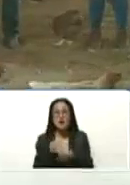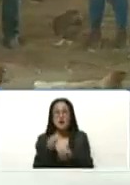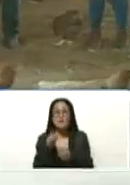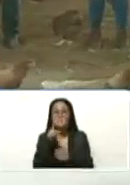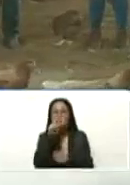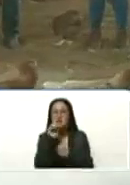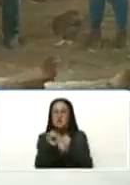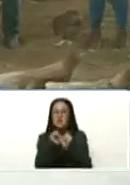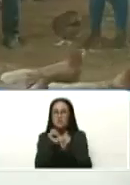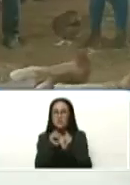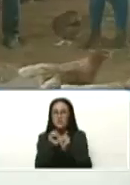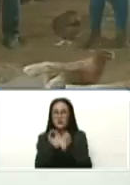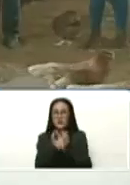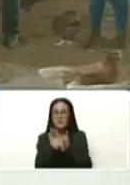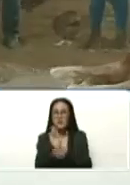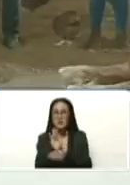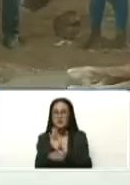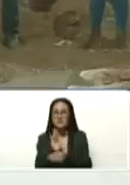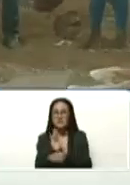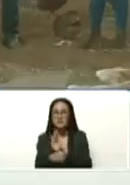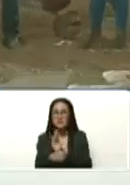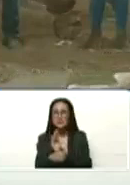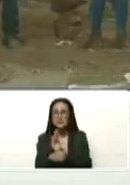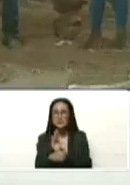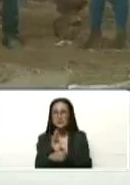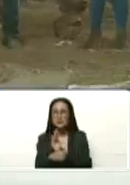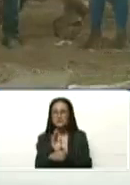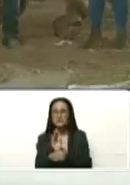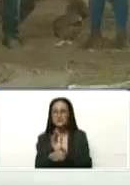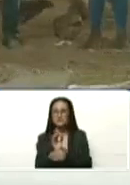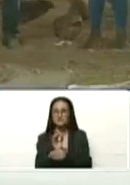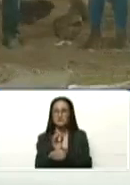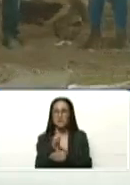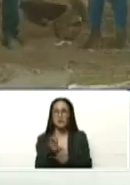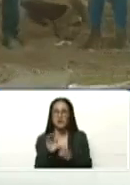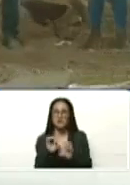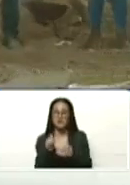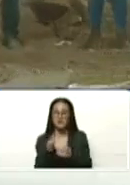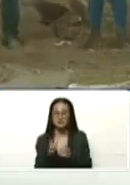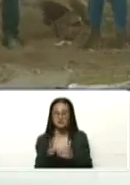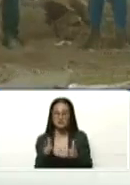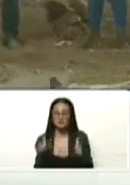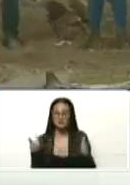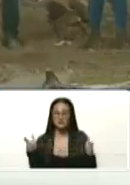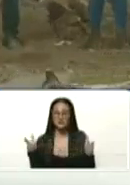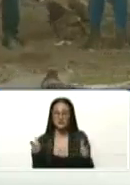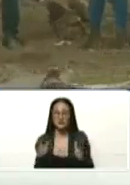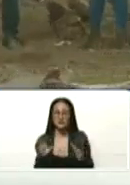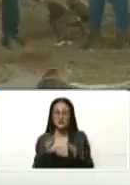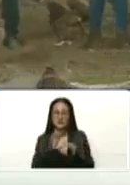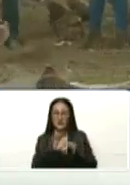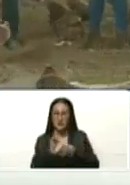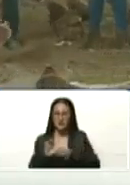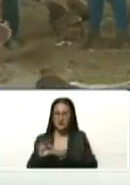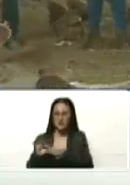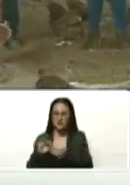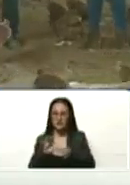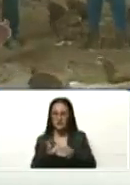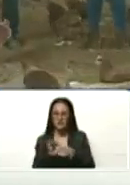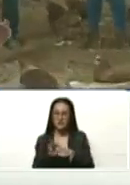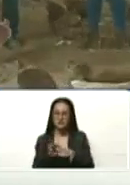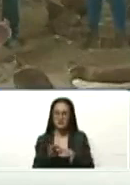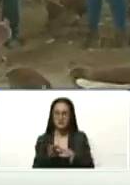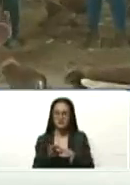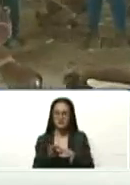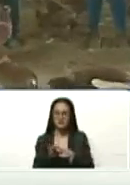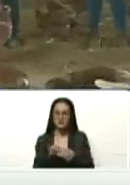por temporada, también por parvada, que llamamos. Y con toda seguridad, articulando con la compañera María